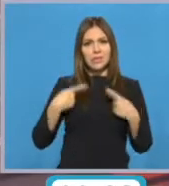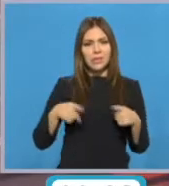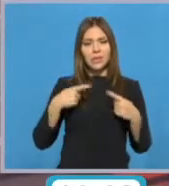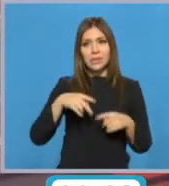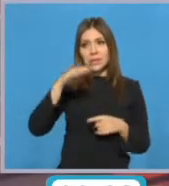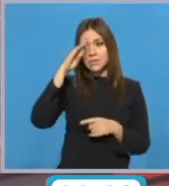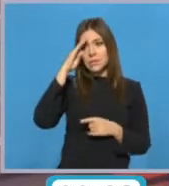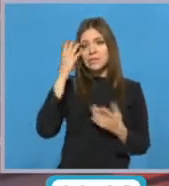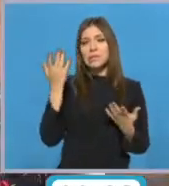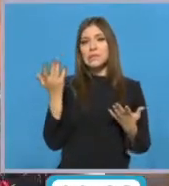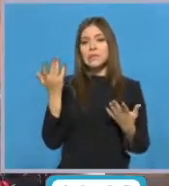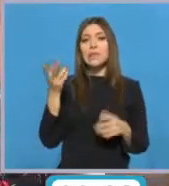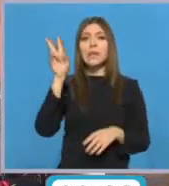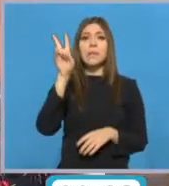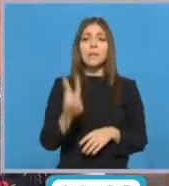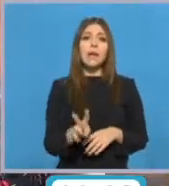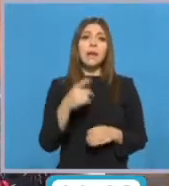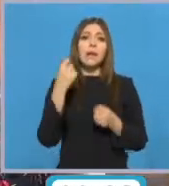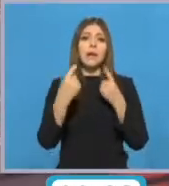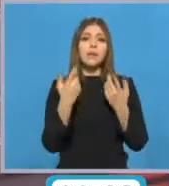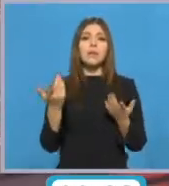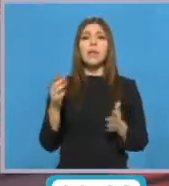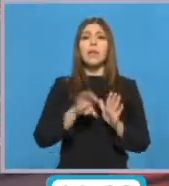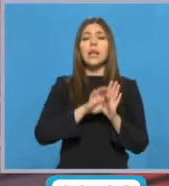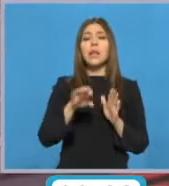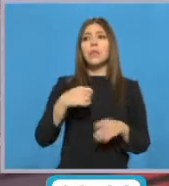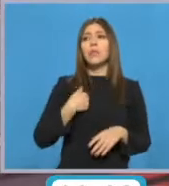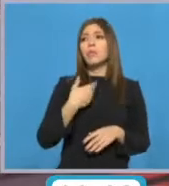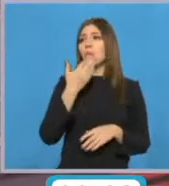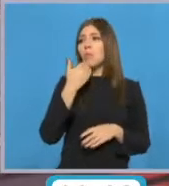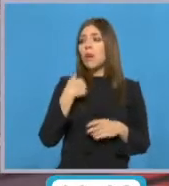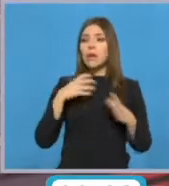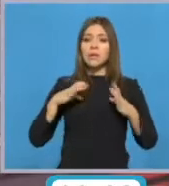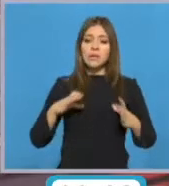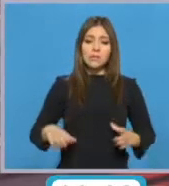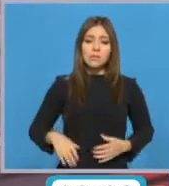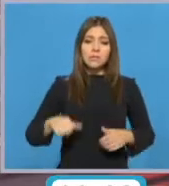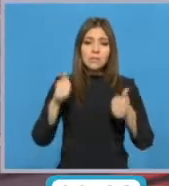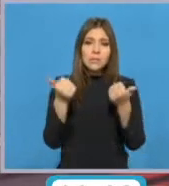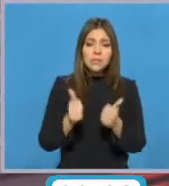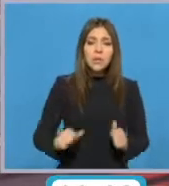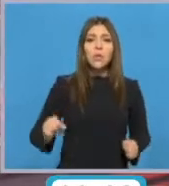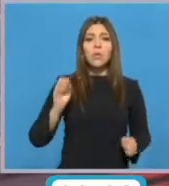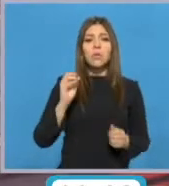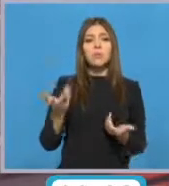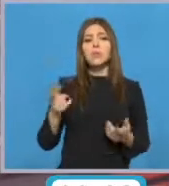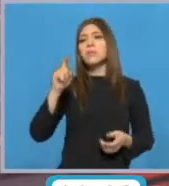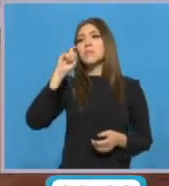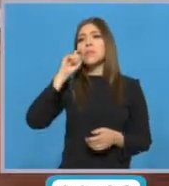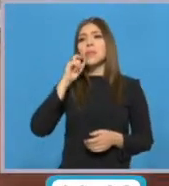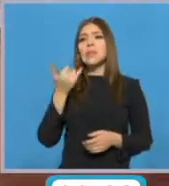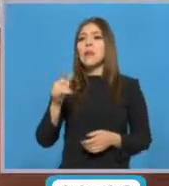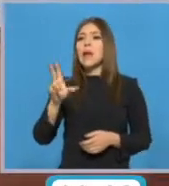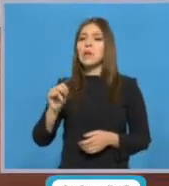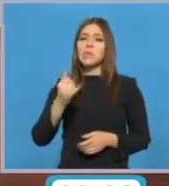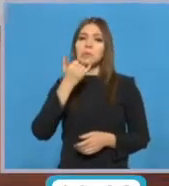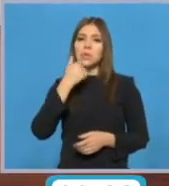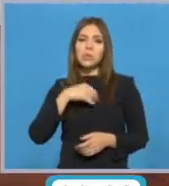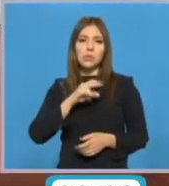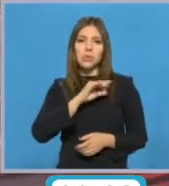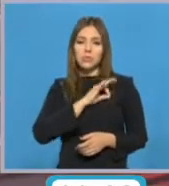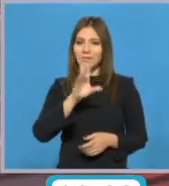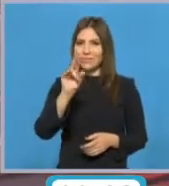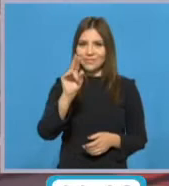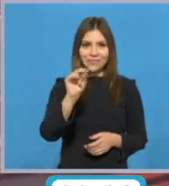muy en serio y que además dice, bueno, si yo no tengo estas cualidades o características, el sexo ya no es para mí. Y la verdad es que